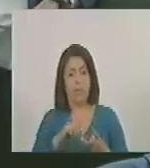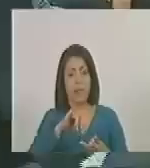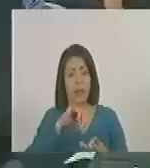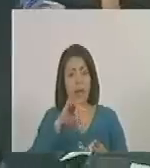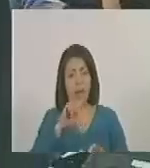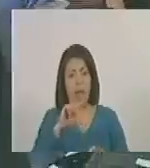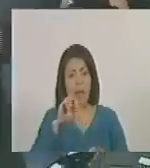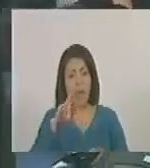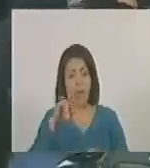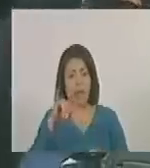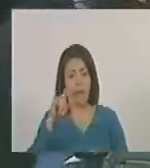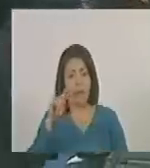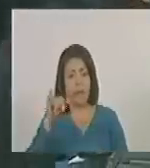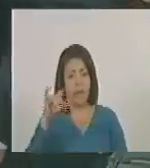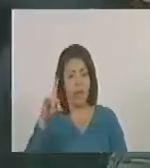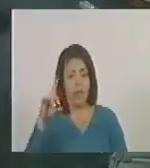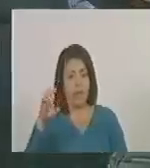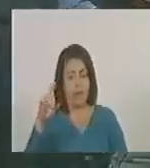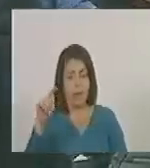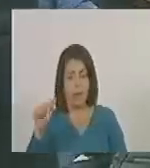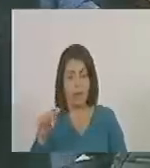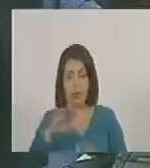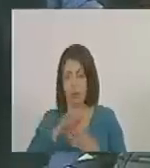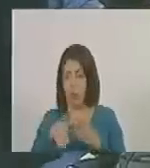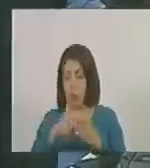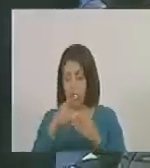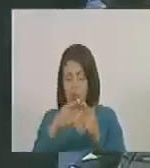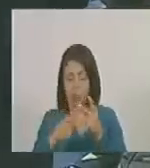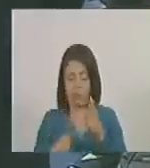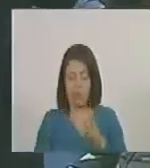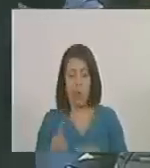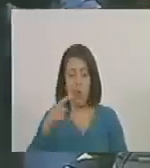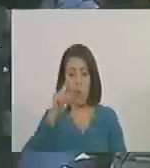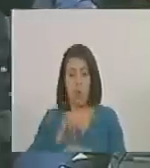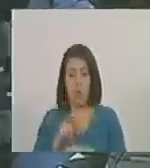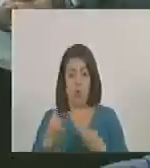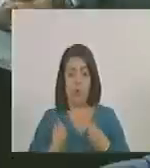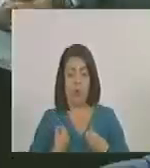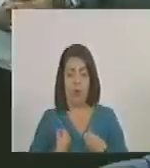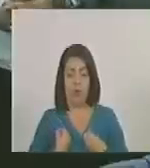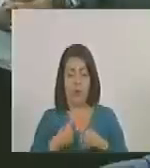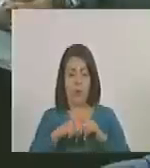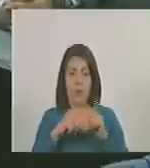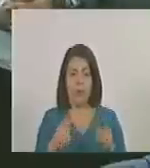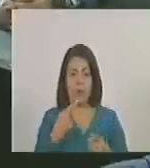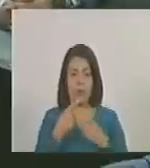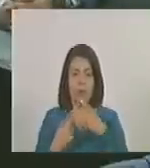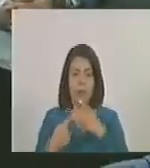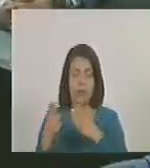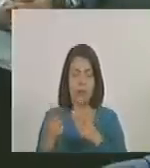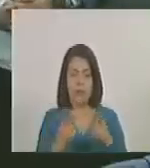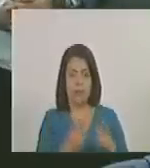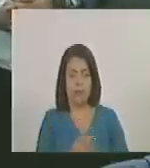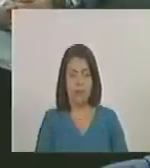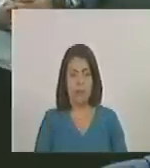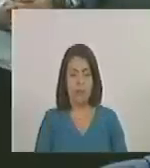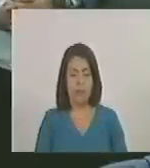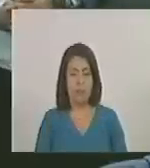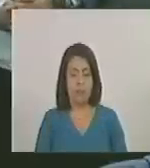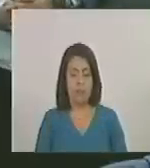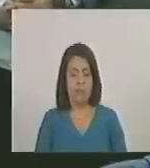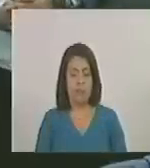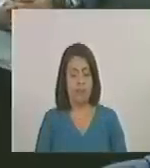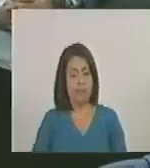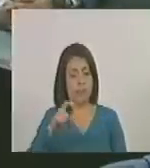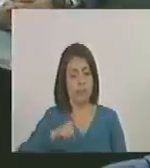único sobreviviente, etcétera, etcétera. Pero yo insisto mucho, en